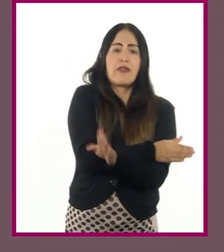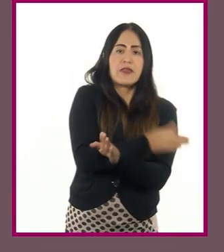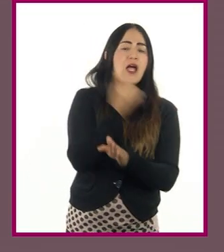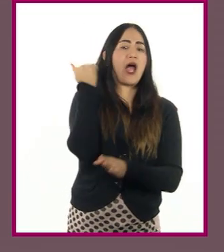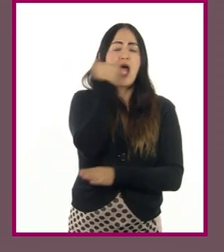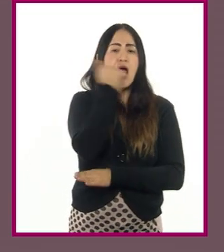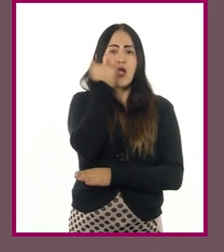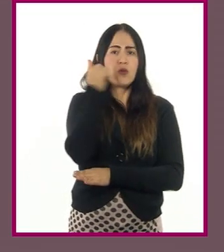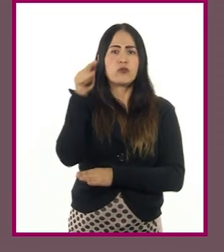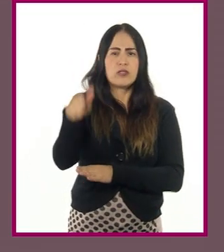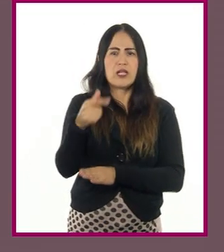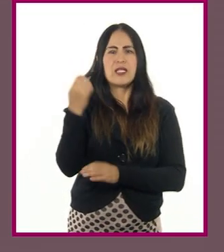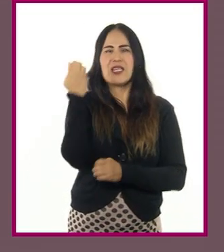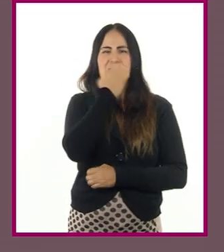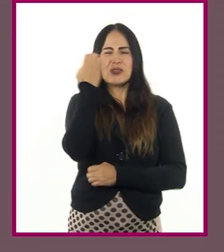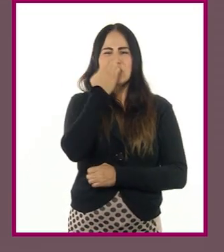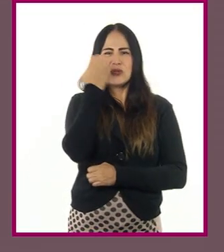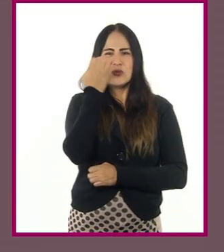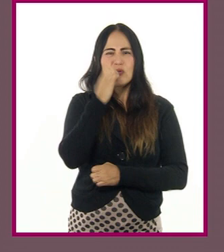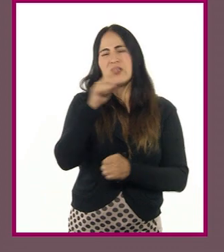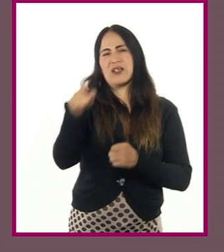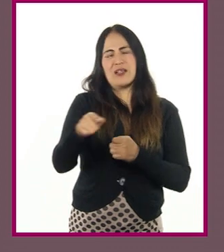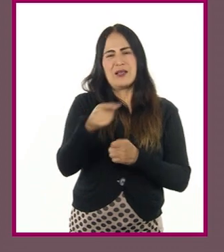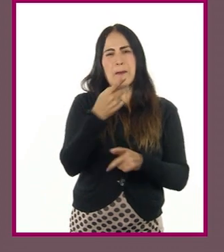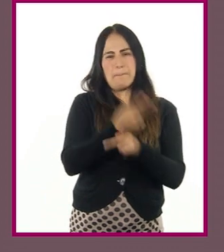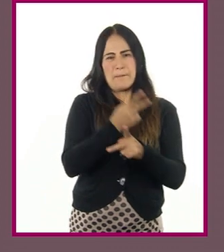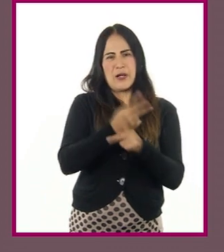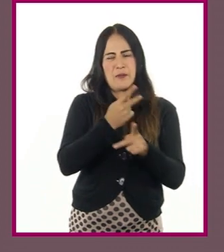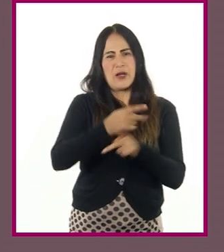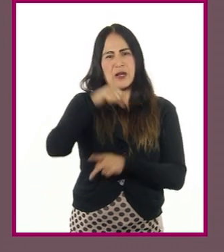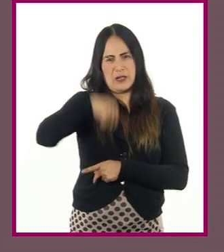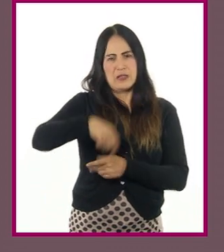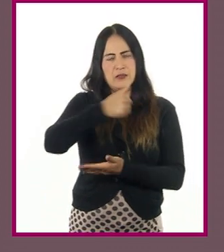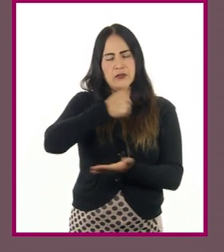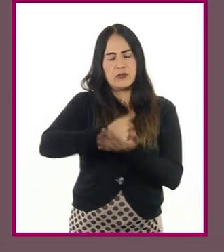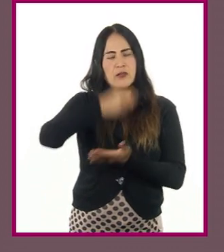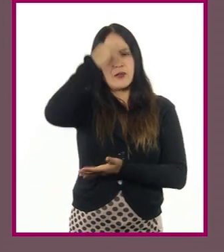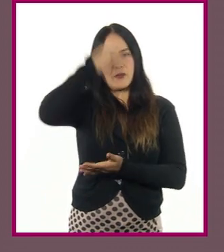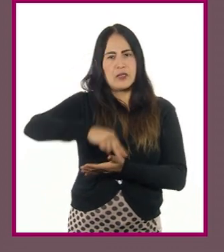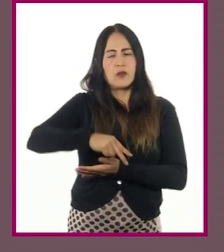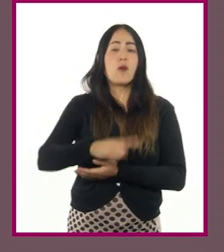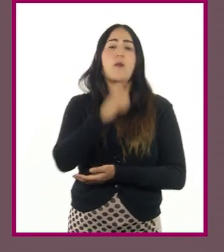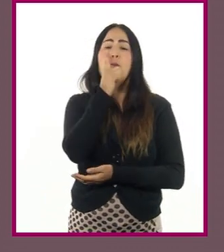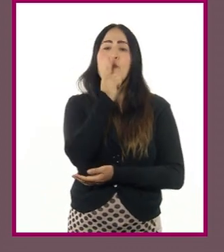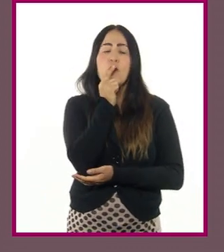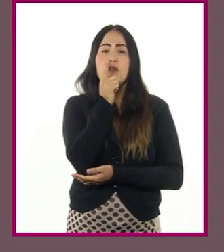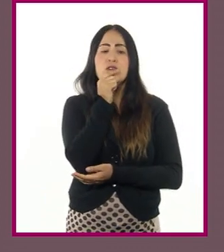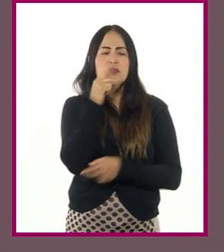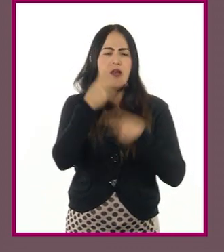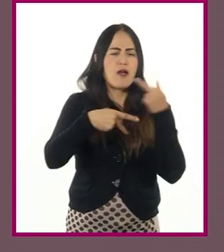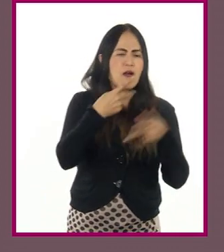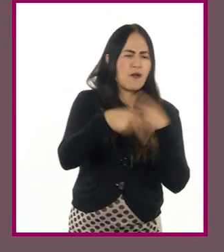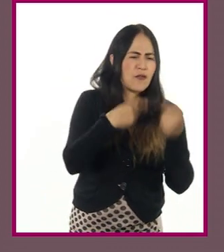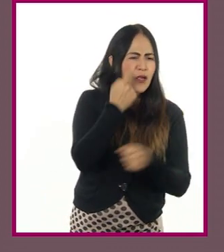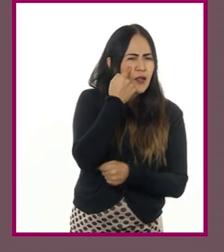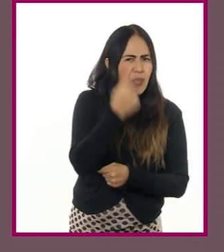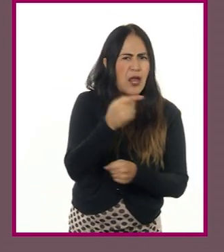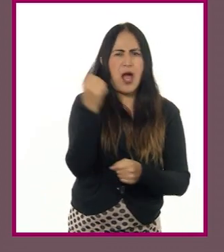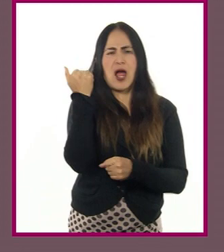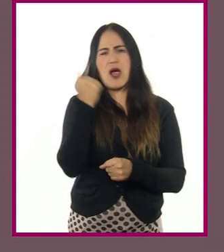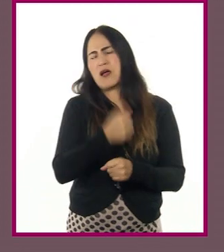alumnos de 2 escuelas de bachillerato en la Ciudad de México. La policía acudió y golpeó a los